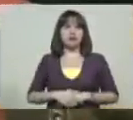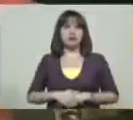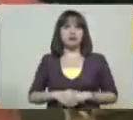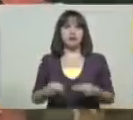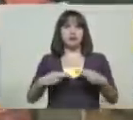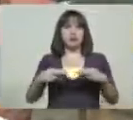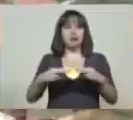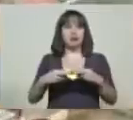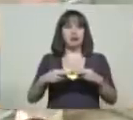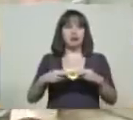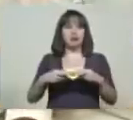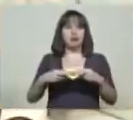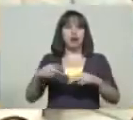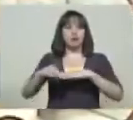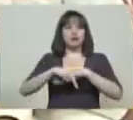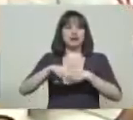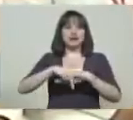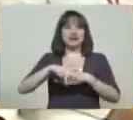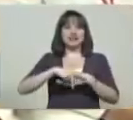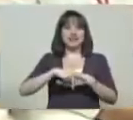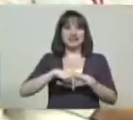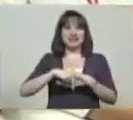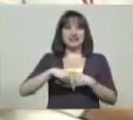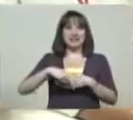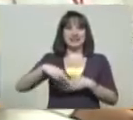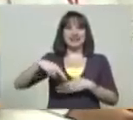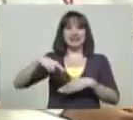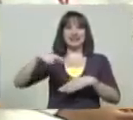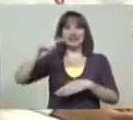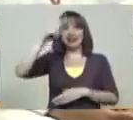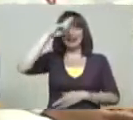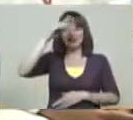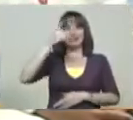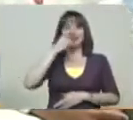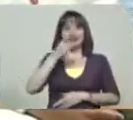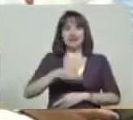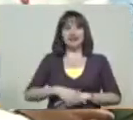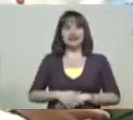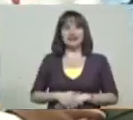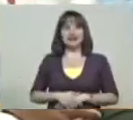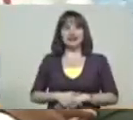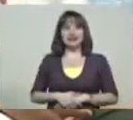Paraguay, República Dominicana,